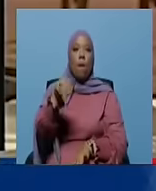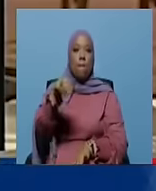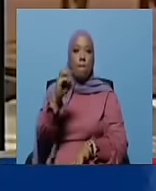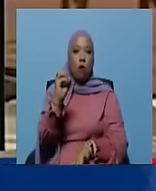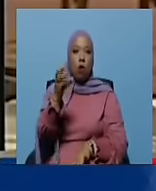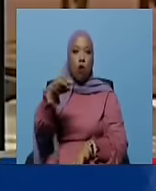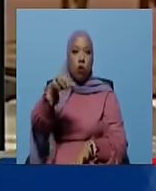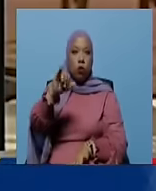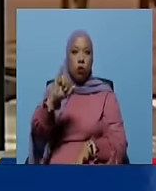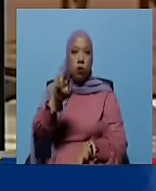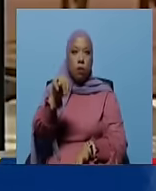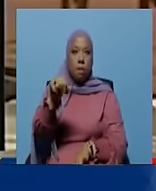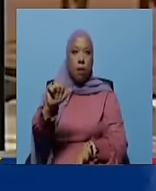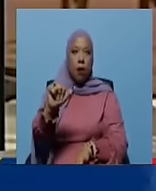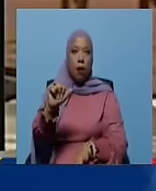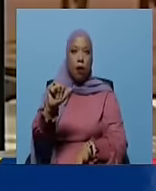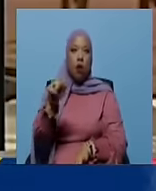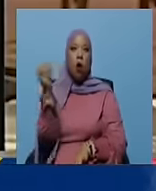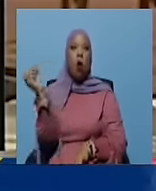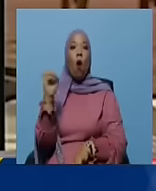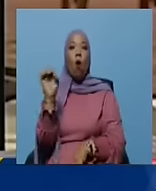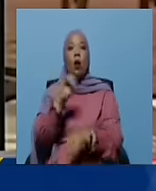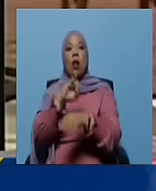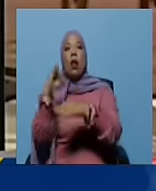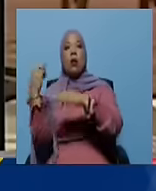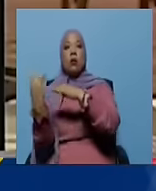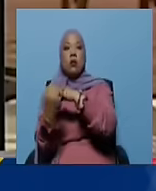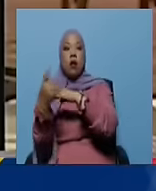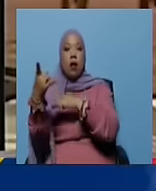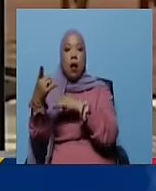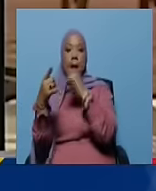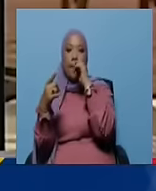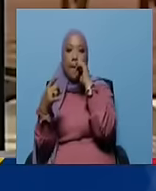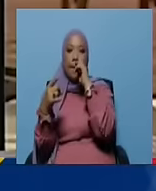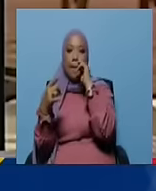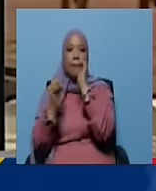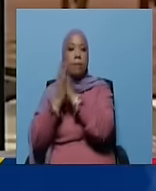Roques? Yo le decía a